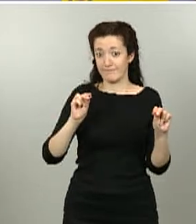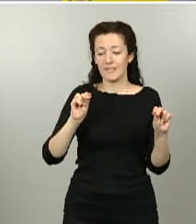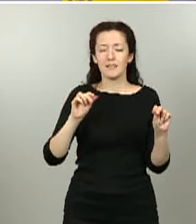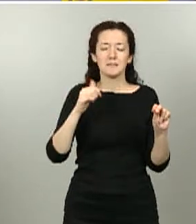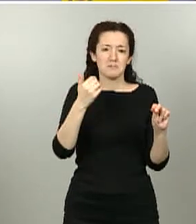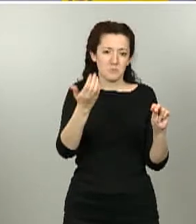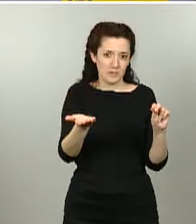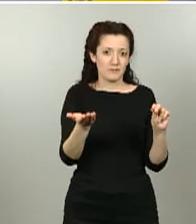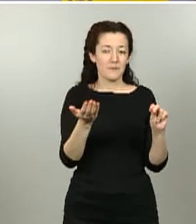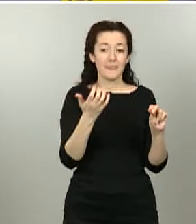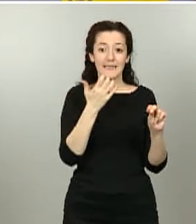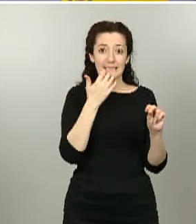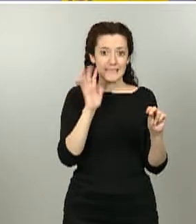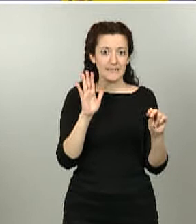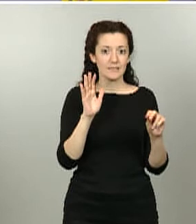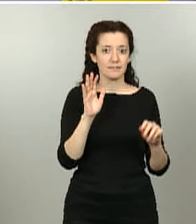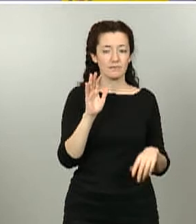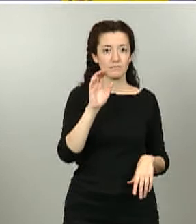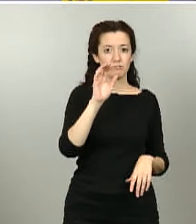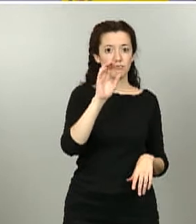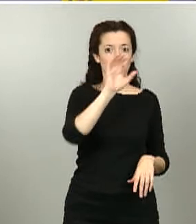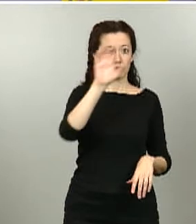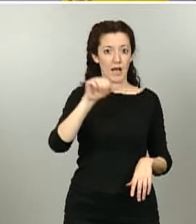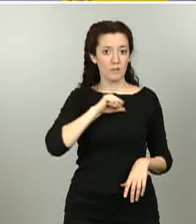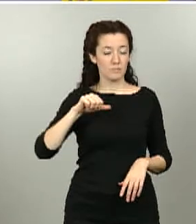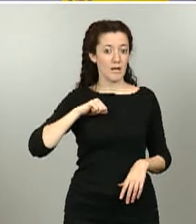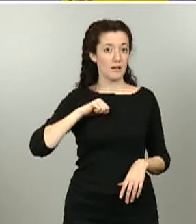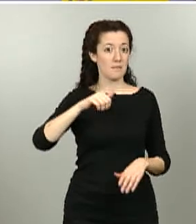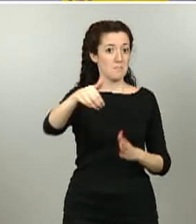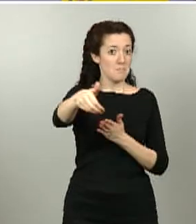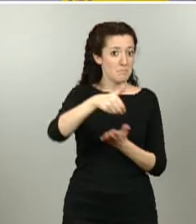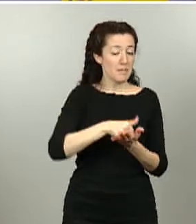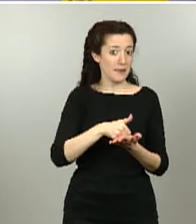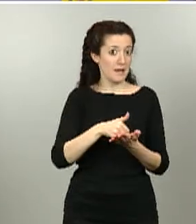las presentación de solicitudes en nuestra unidad al menos hasta esta noche.